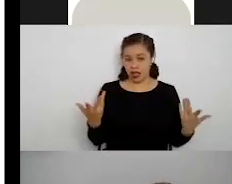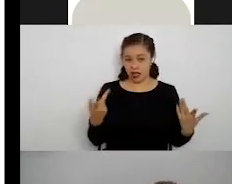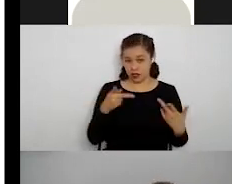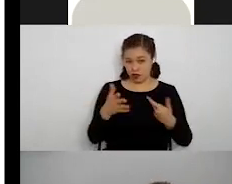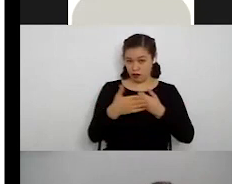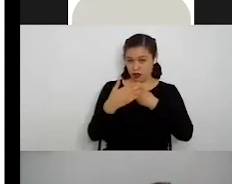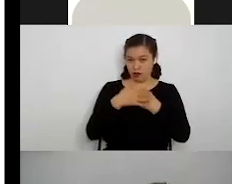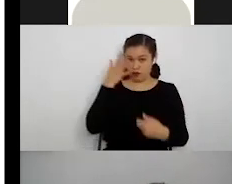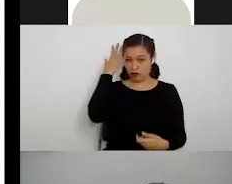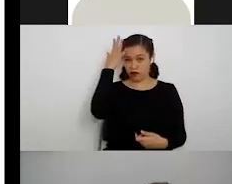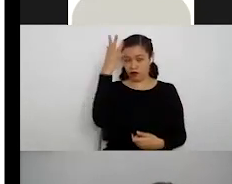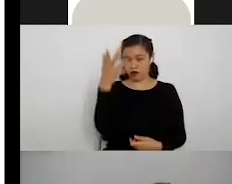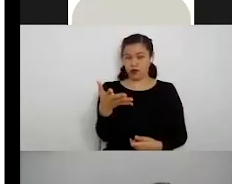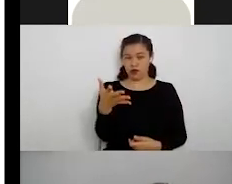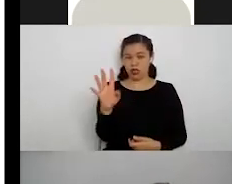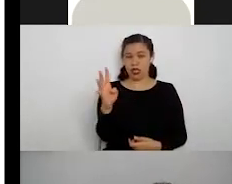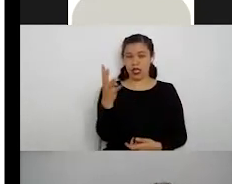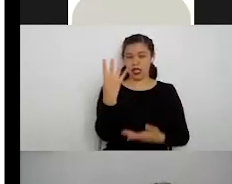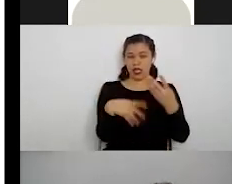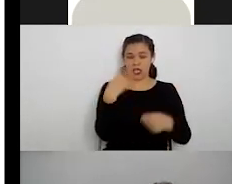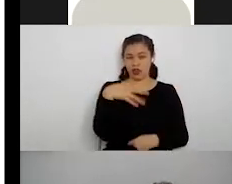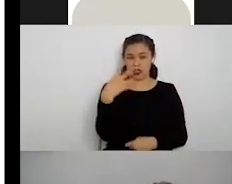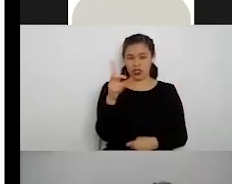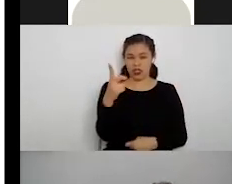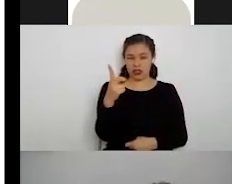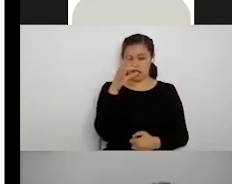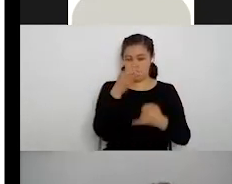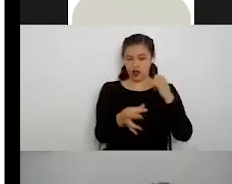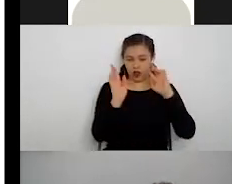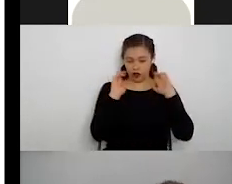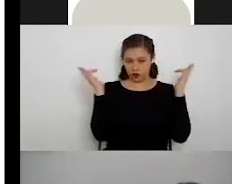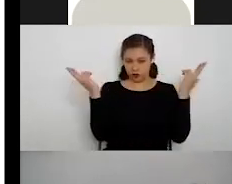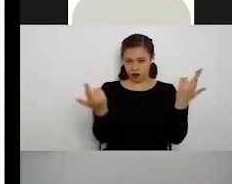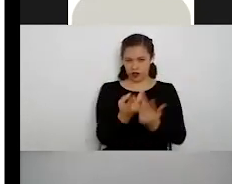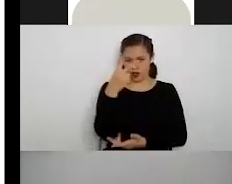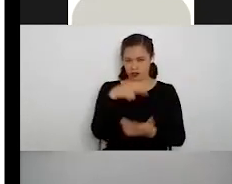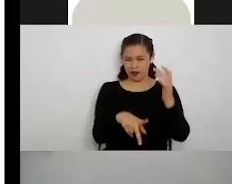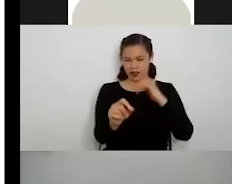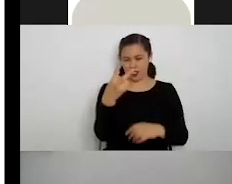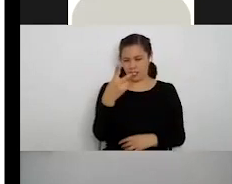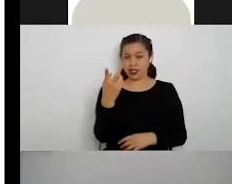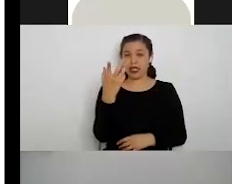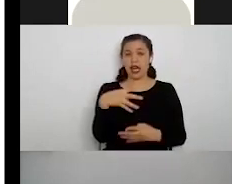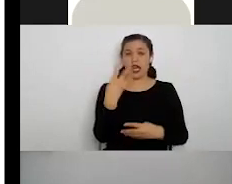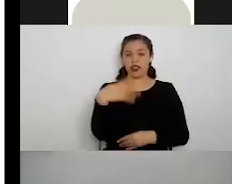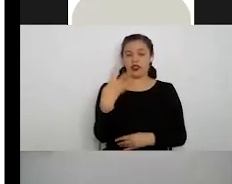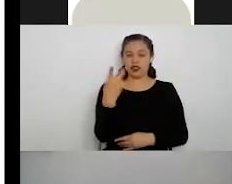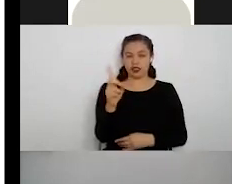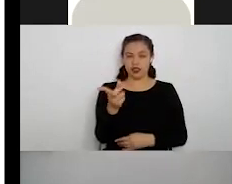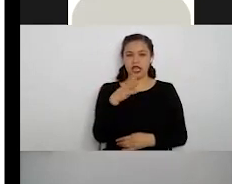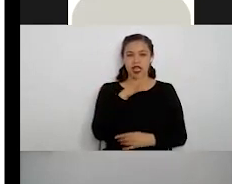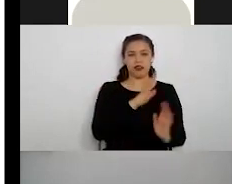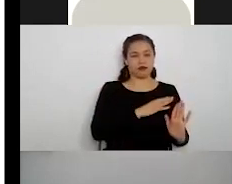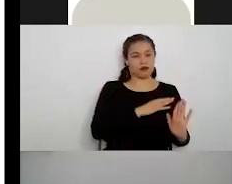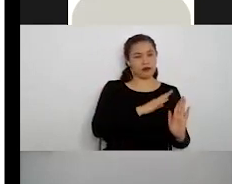pronóstico el 14 de diciembre, que hay una reunión, la última que va a tener de este año, en donde tiene que poner otra vez su diagrama de